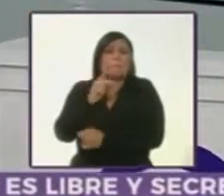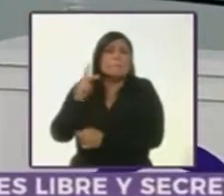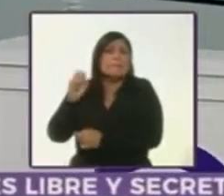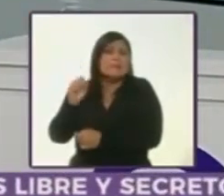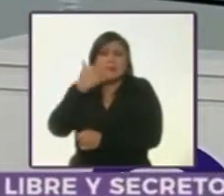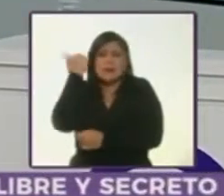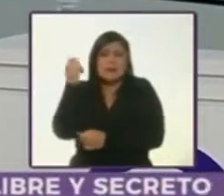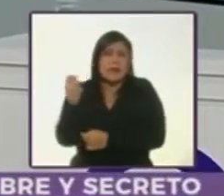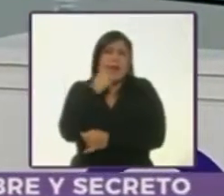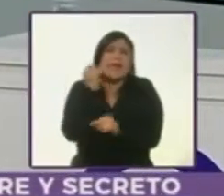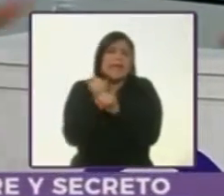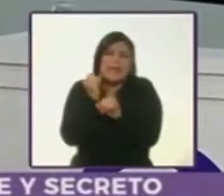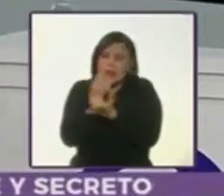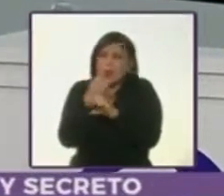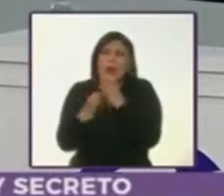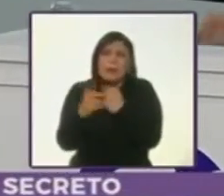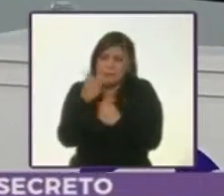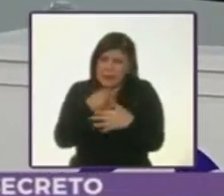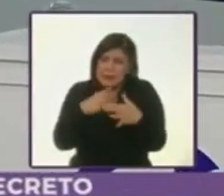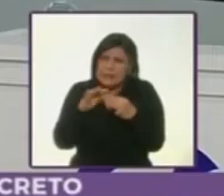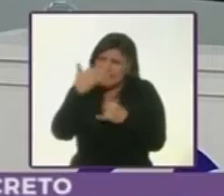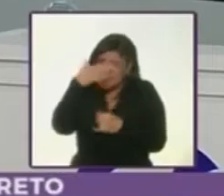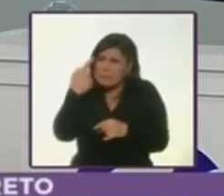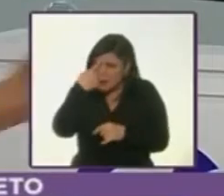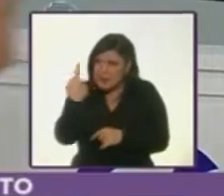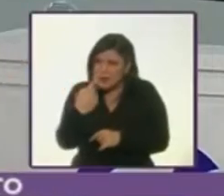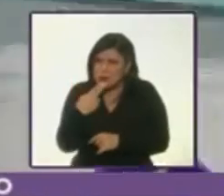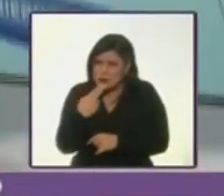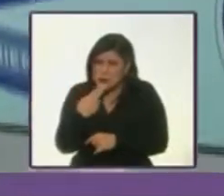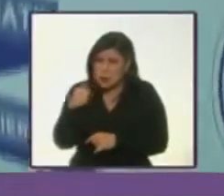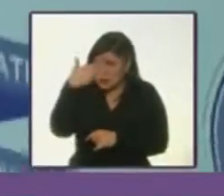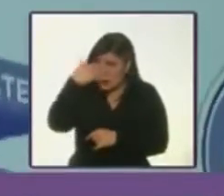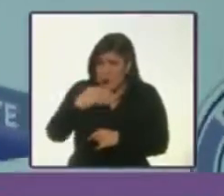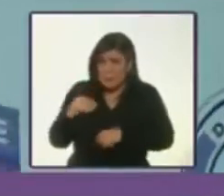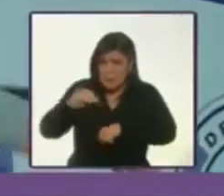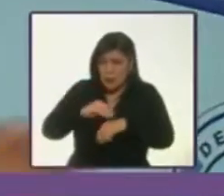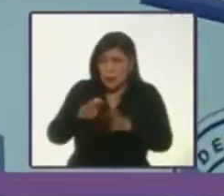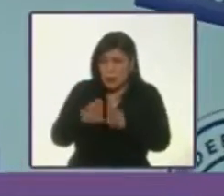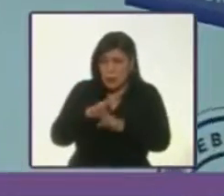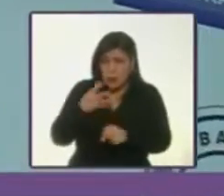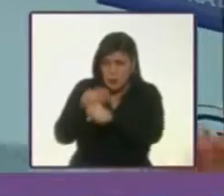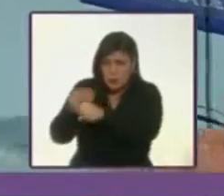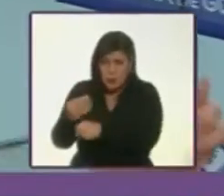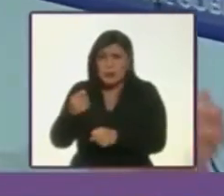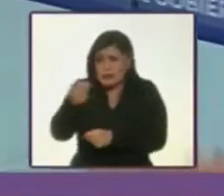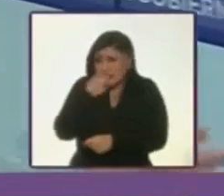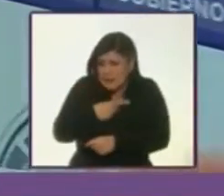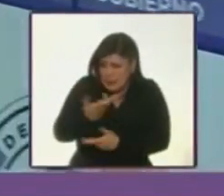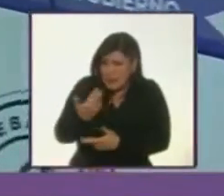del internet de las cosas. ¿Sabes para qué sirve? ¿Sabes cómo lo puedes aplicar? Dime,